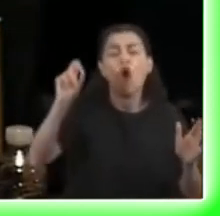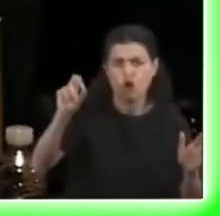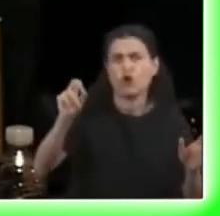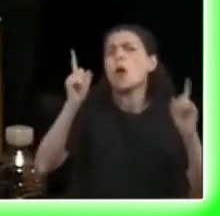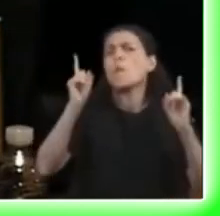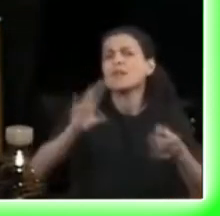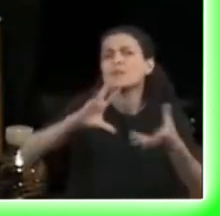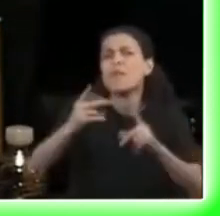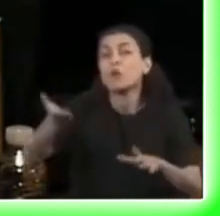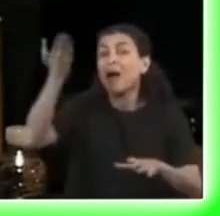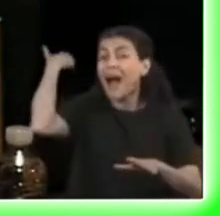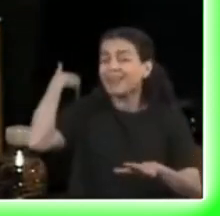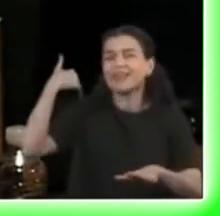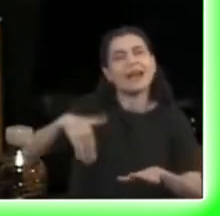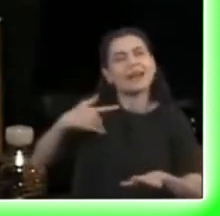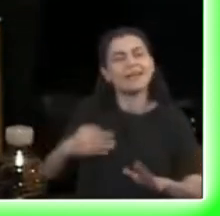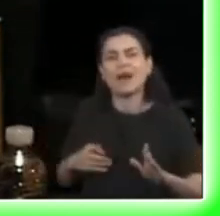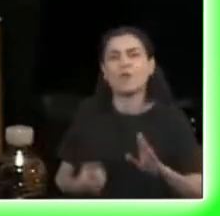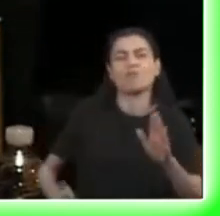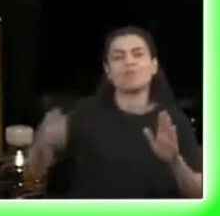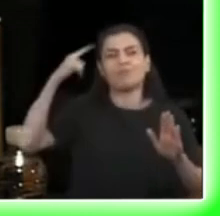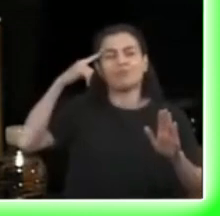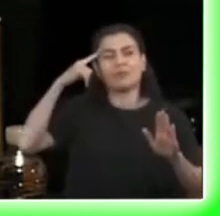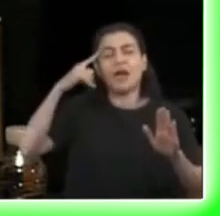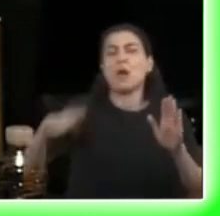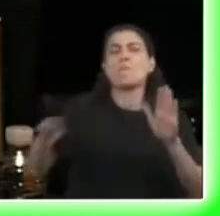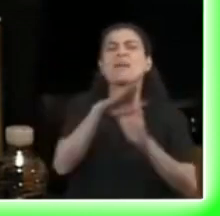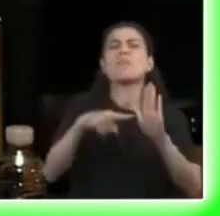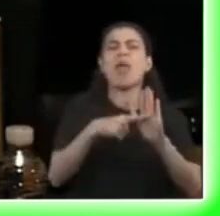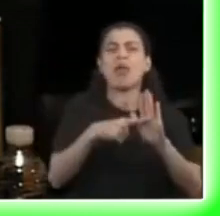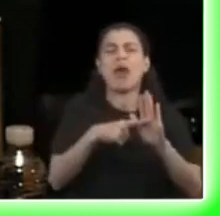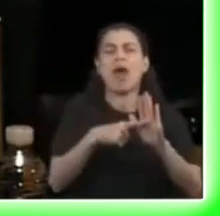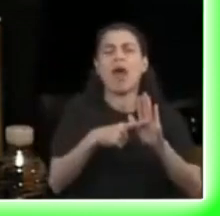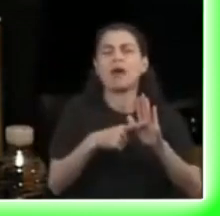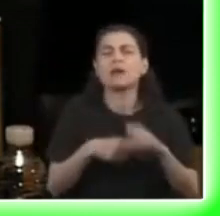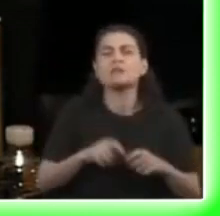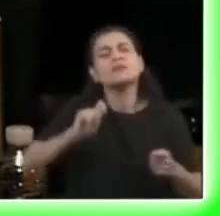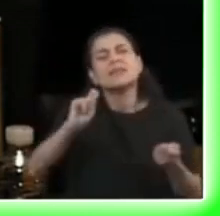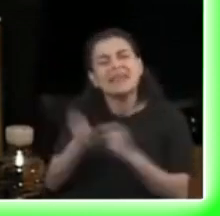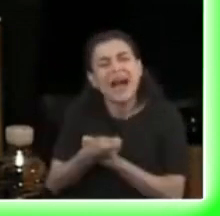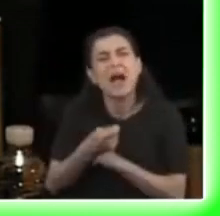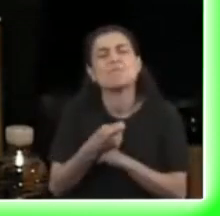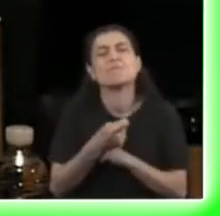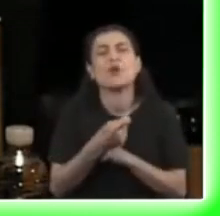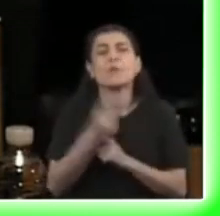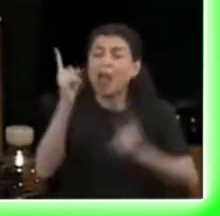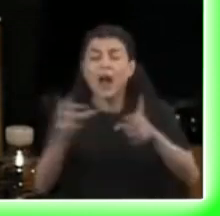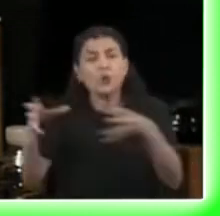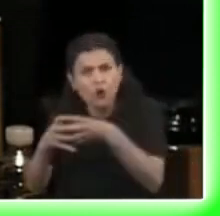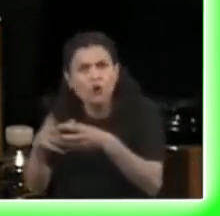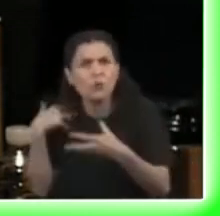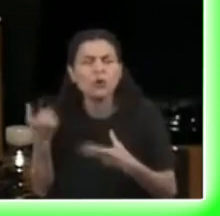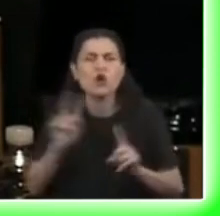supo ser. Aunque el Partido del Estado haga lo imposible por evitarlo, aunque haga lo imposible para aferrarse a este modelo que solo